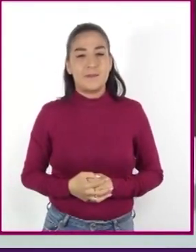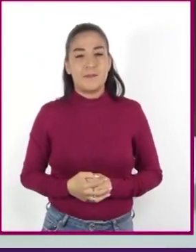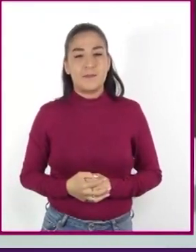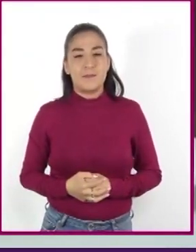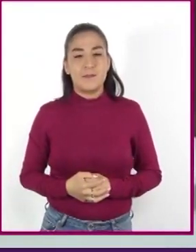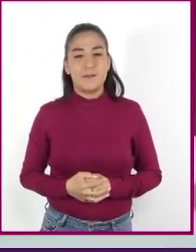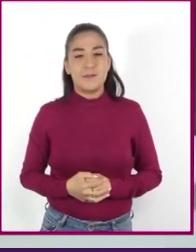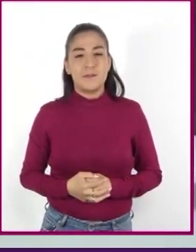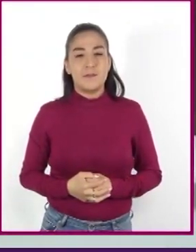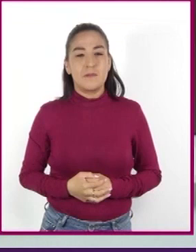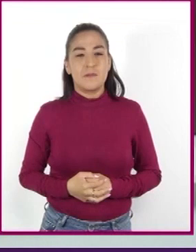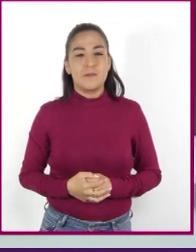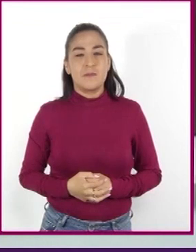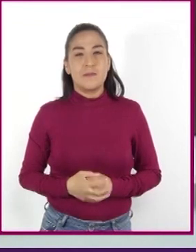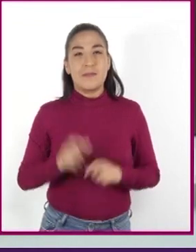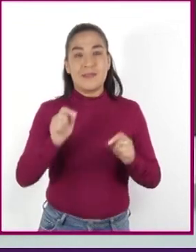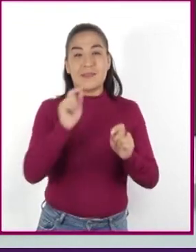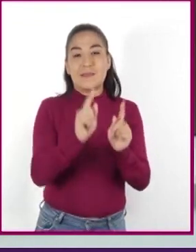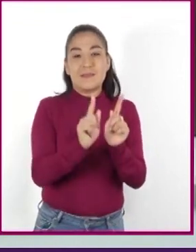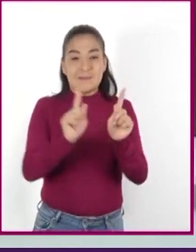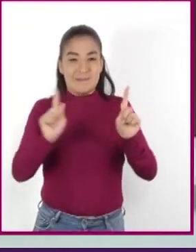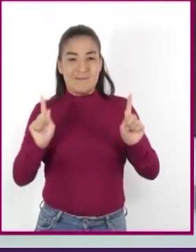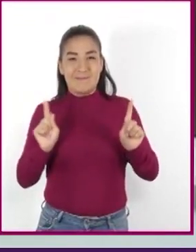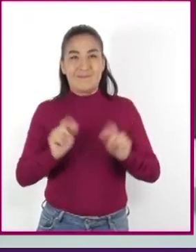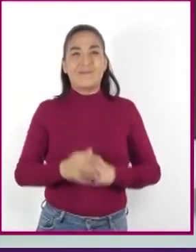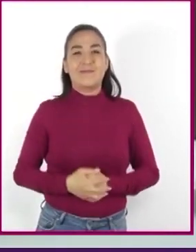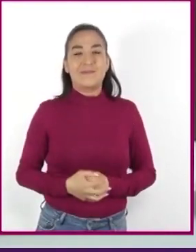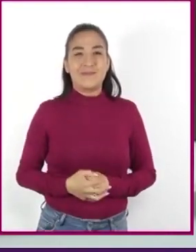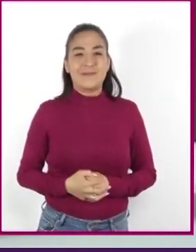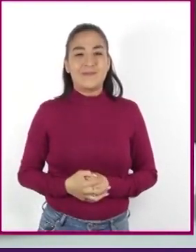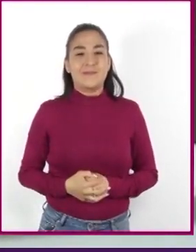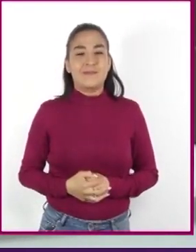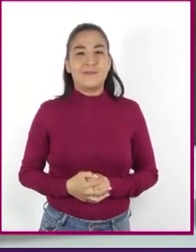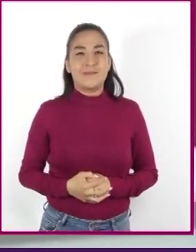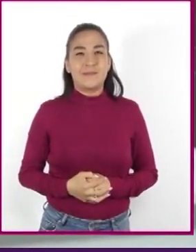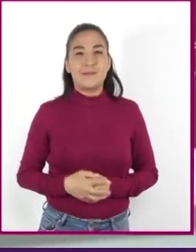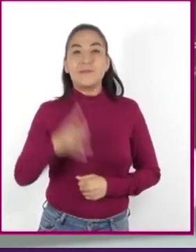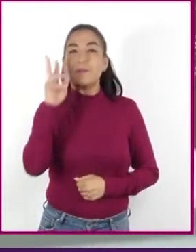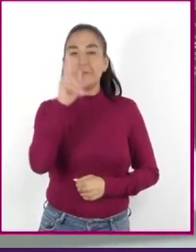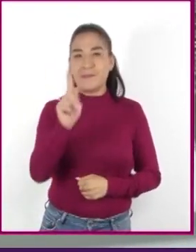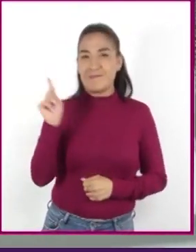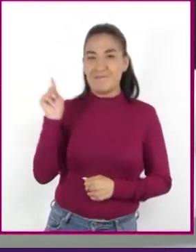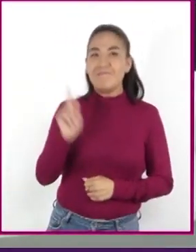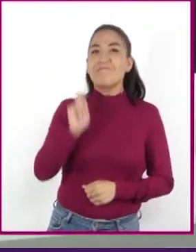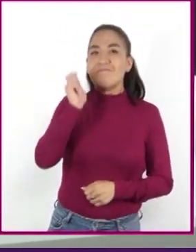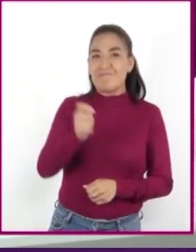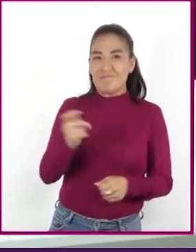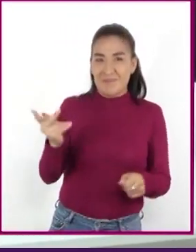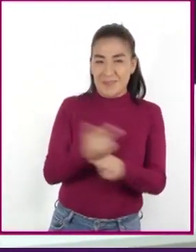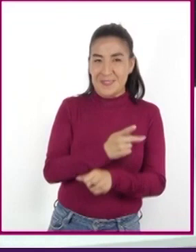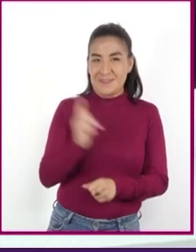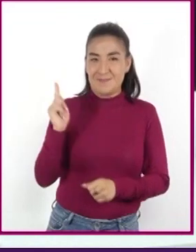colocamos. Nos alejamos. Ahí está. Observen lo que sucede.